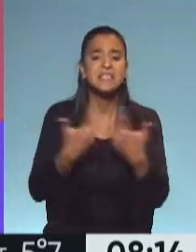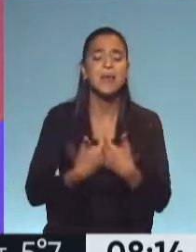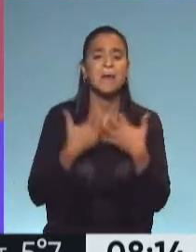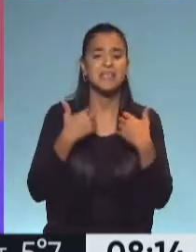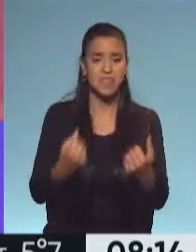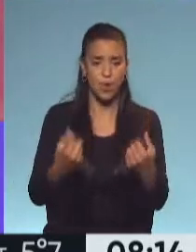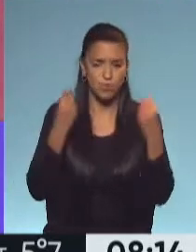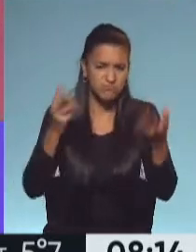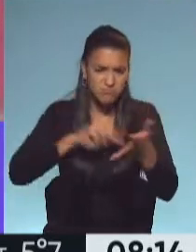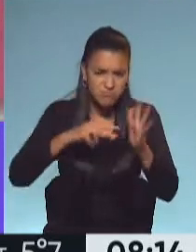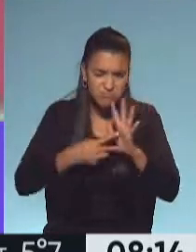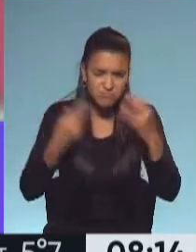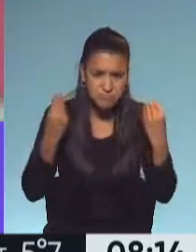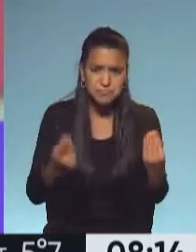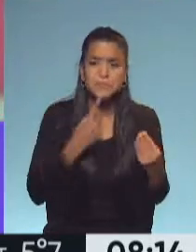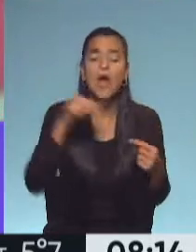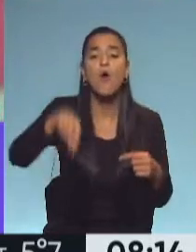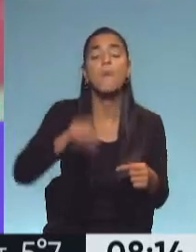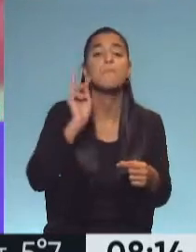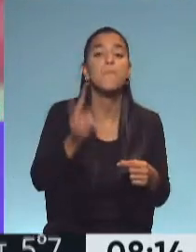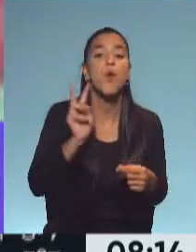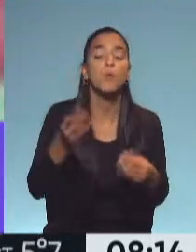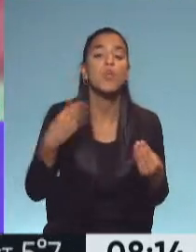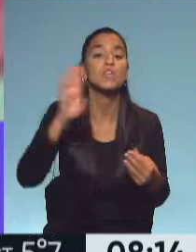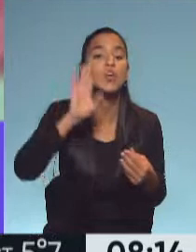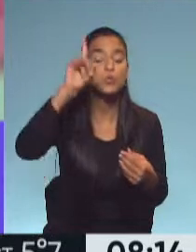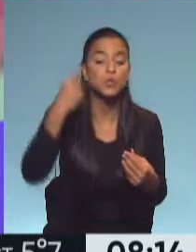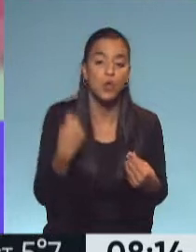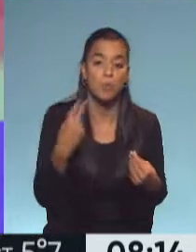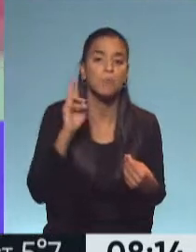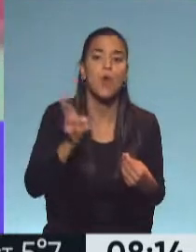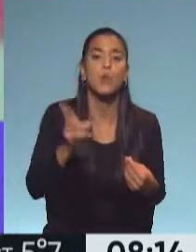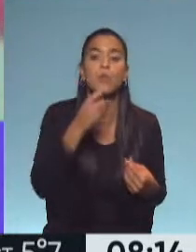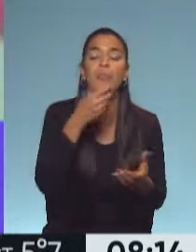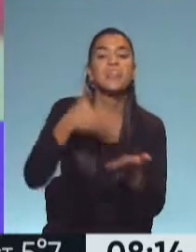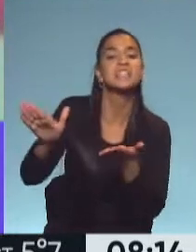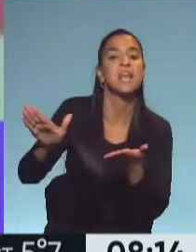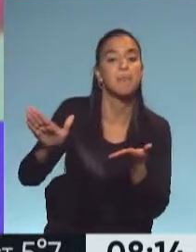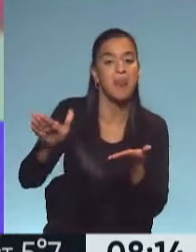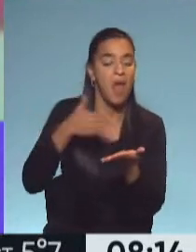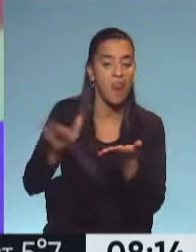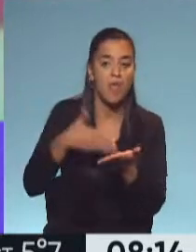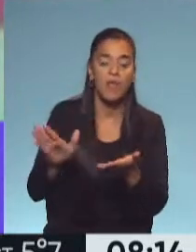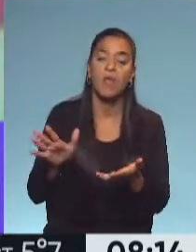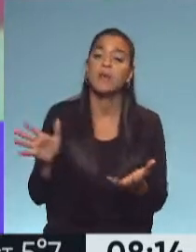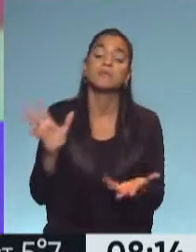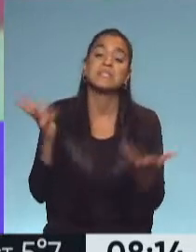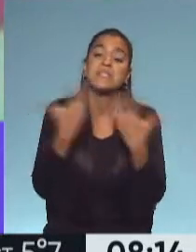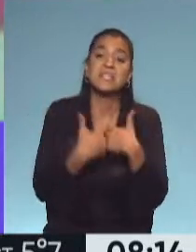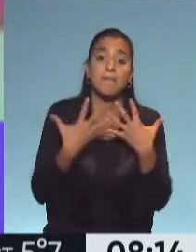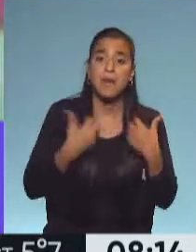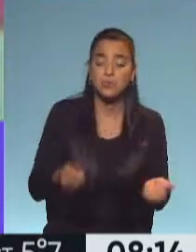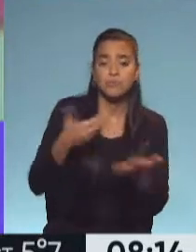¿Qué significa esto? Bueno, que ahora está prohibido en Estados Unidos básicamente discriminar dentro del sistema de salud